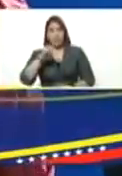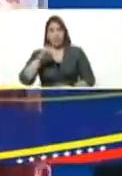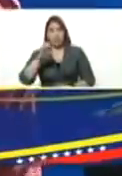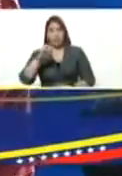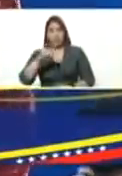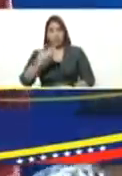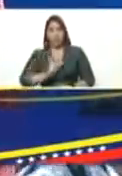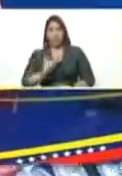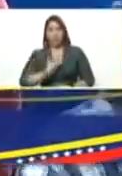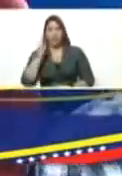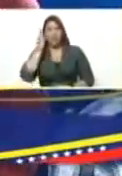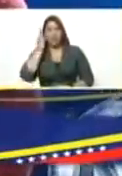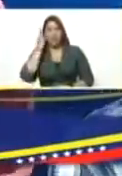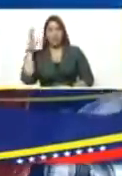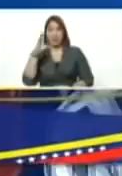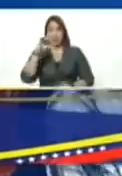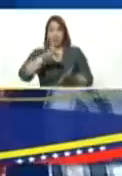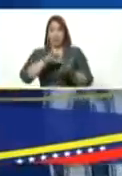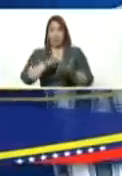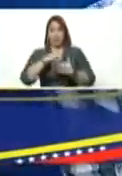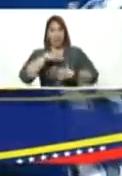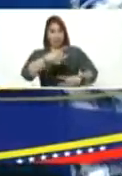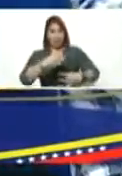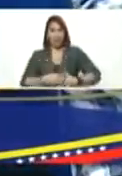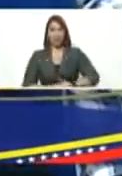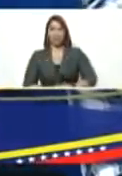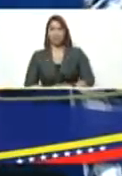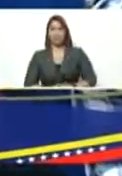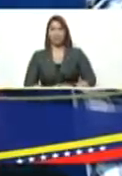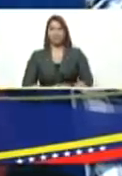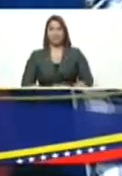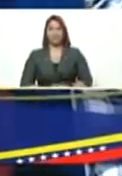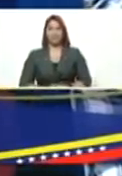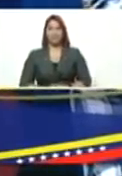alcaldesa que a Caracas interesa.